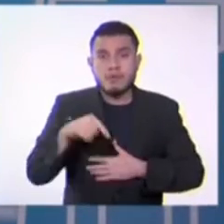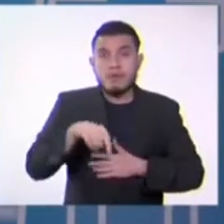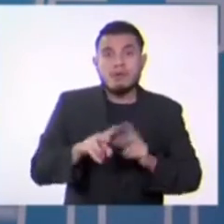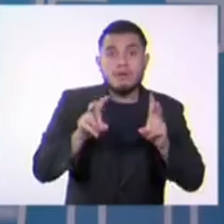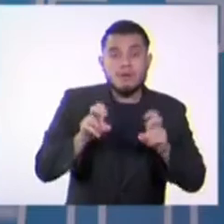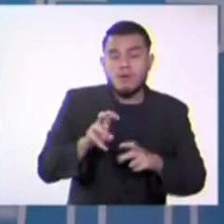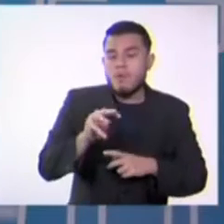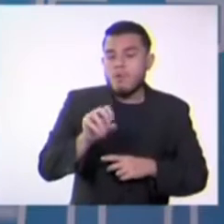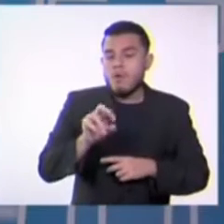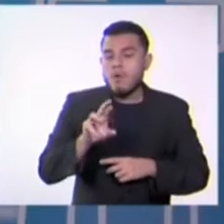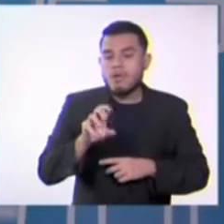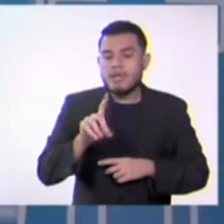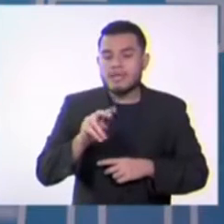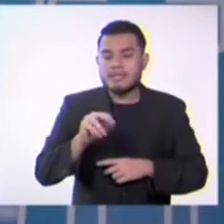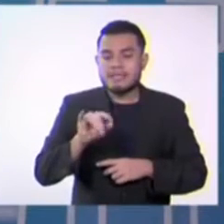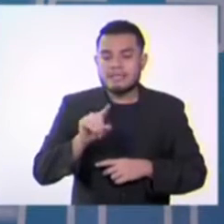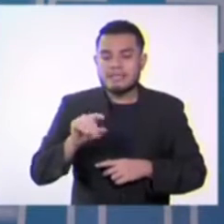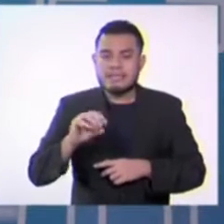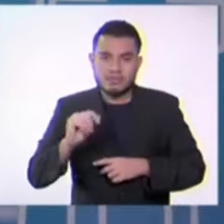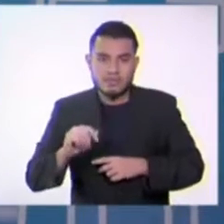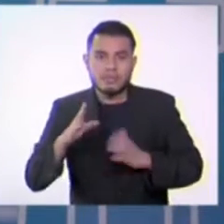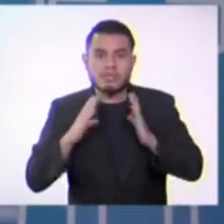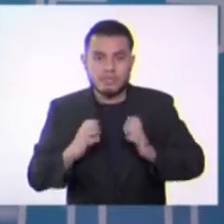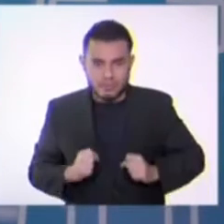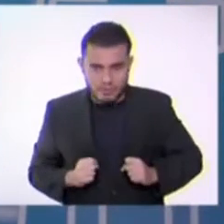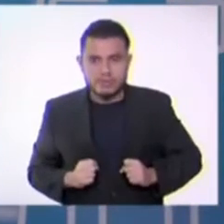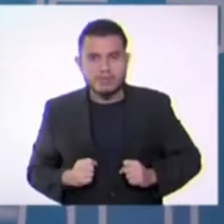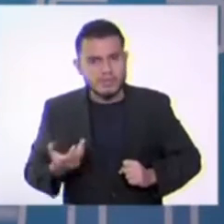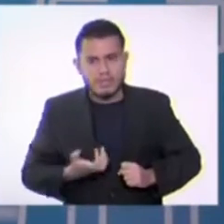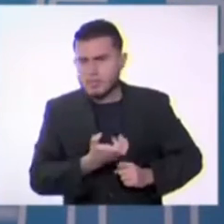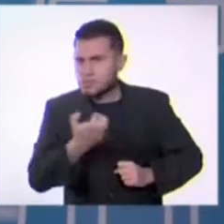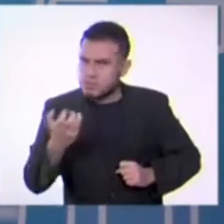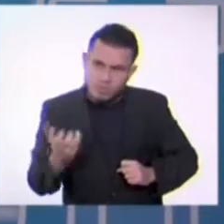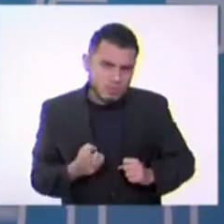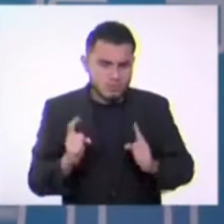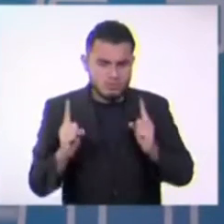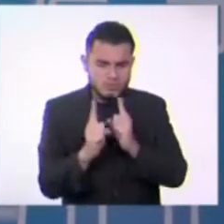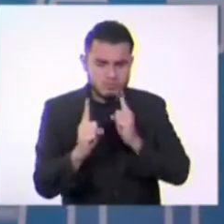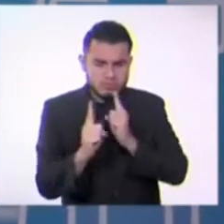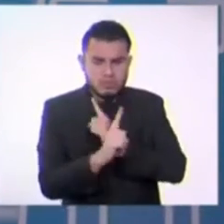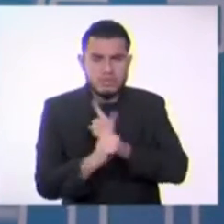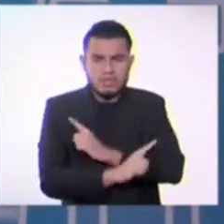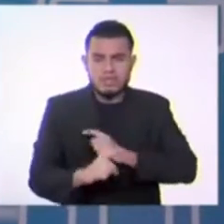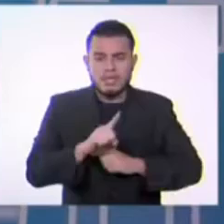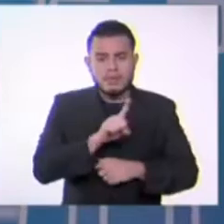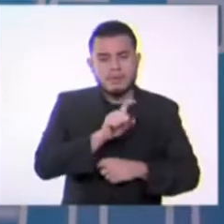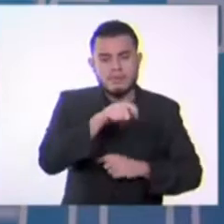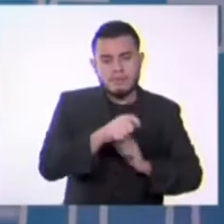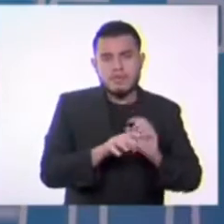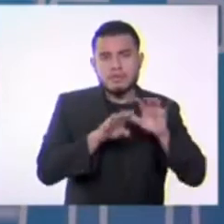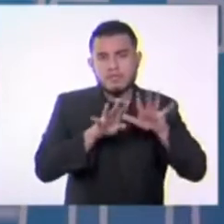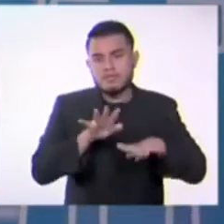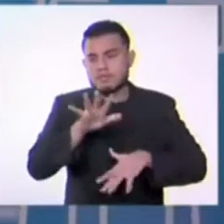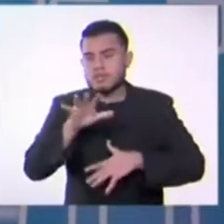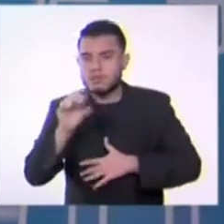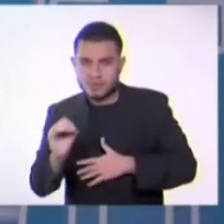de la modernización del Estado, de todos aquellos cambios que surgen en la década de